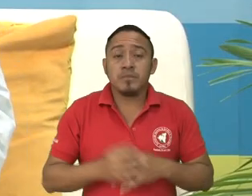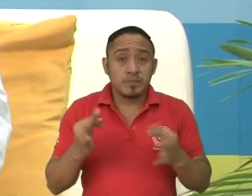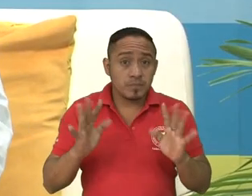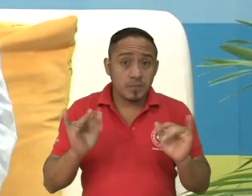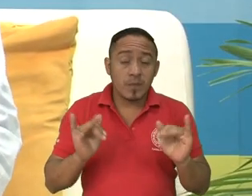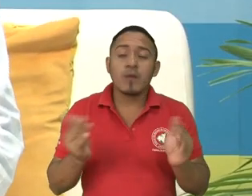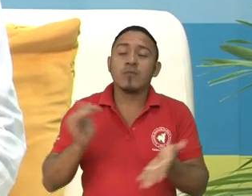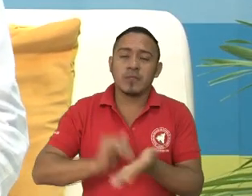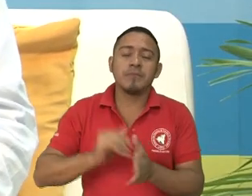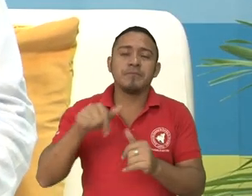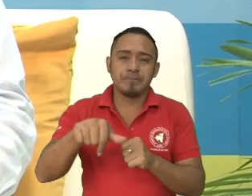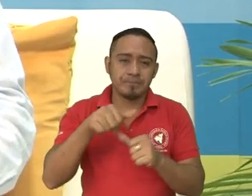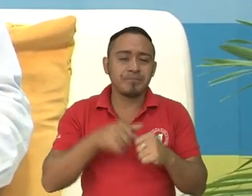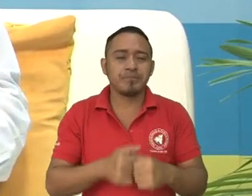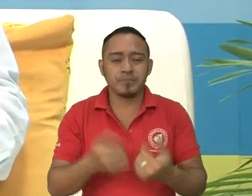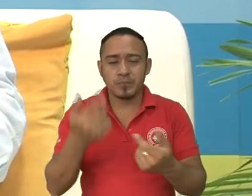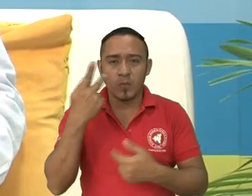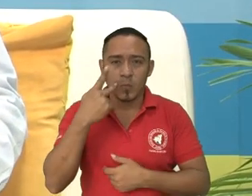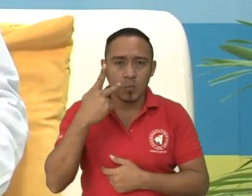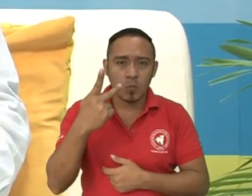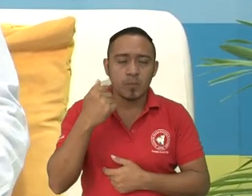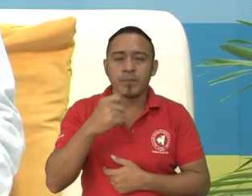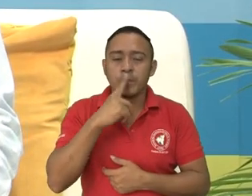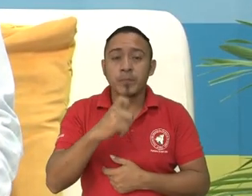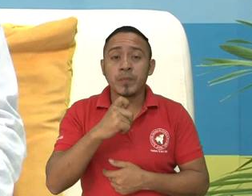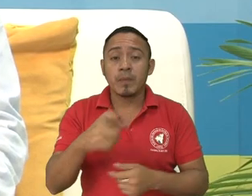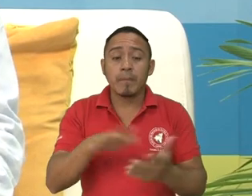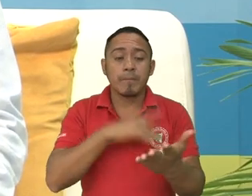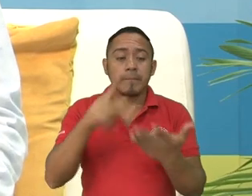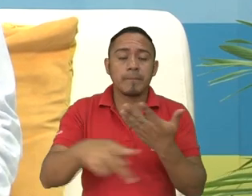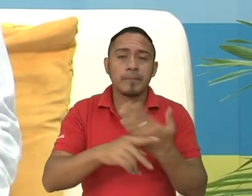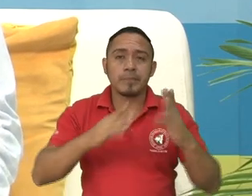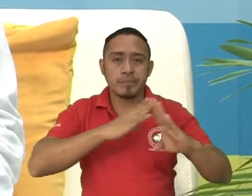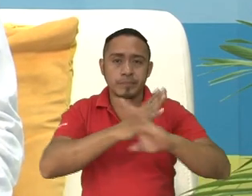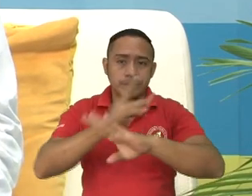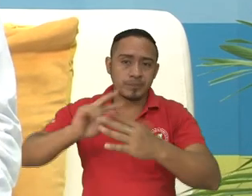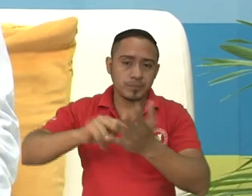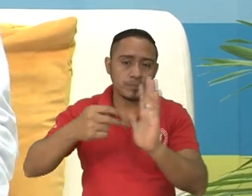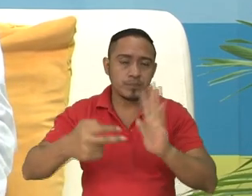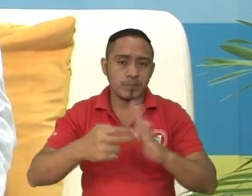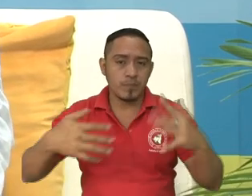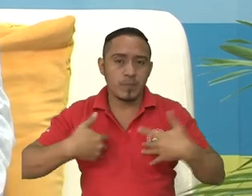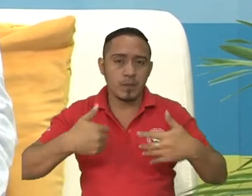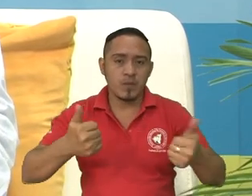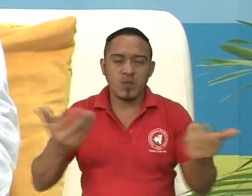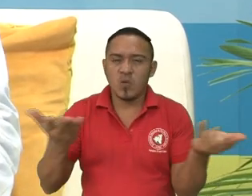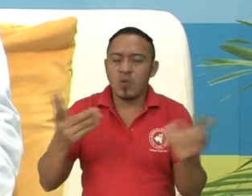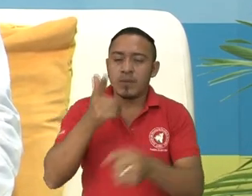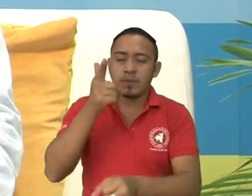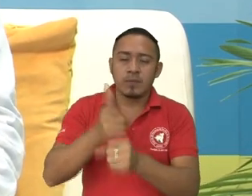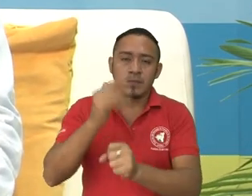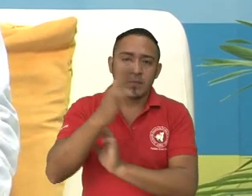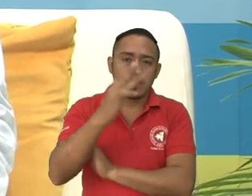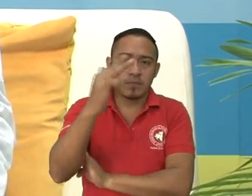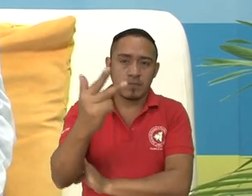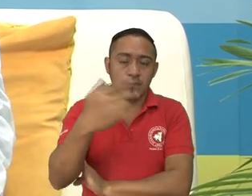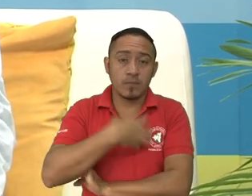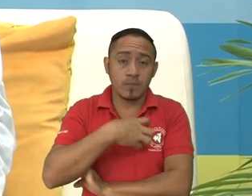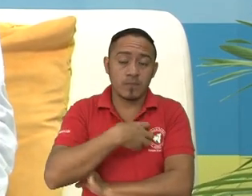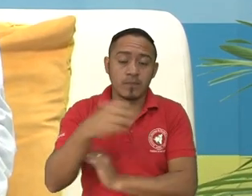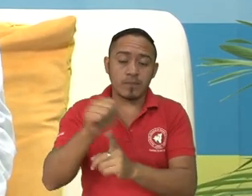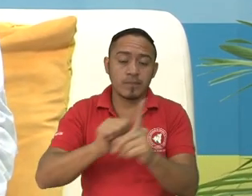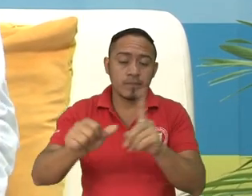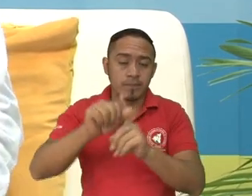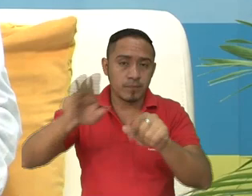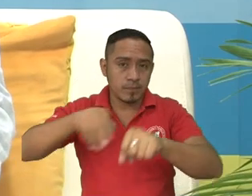Estamos de regreso, amigos y amigas televidentes, en su gustado programa Prevenir en Salud a través de la señal del canal 98, el canal de la